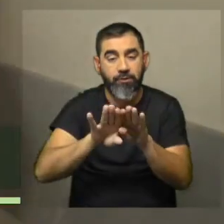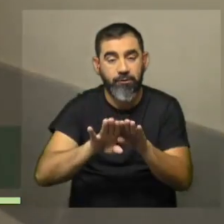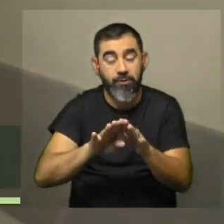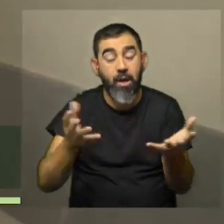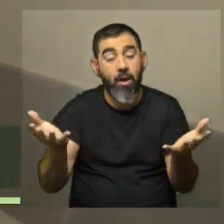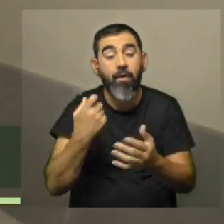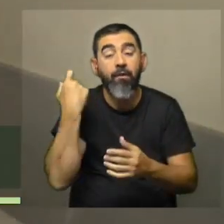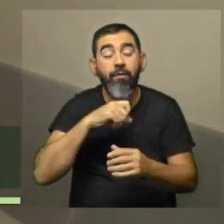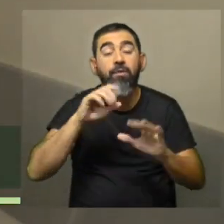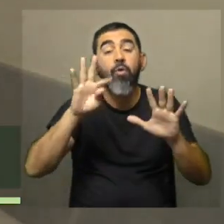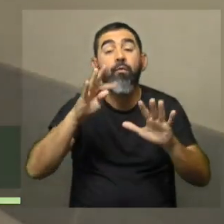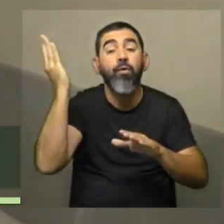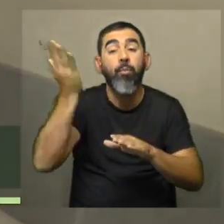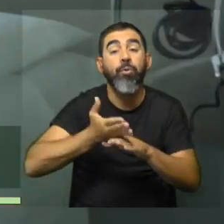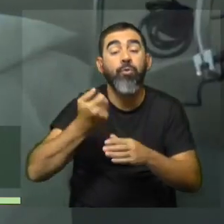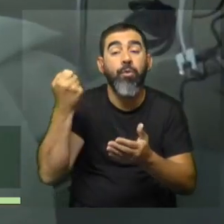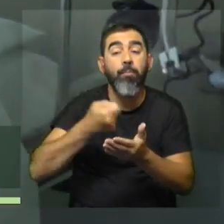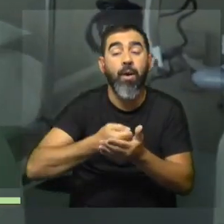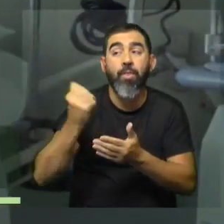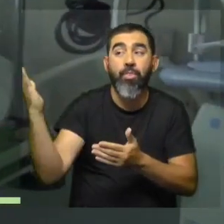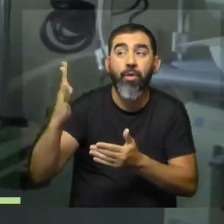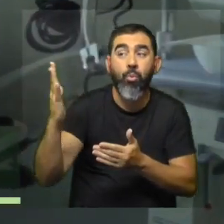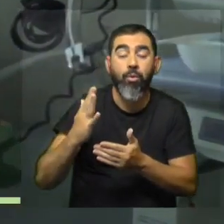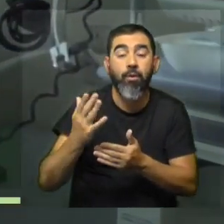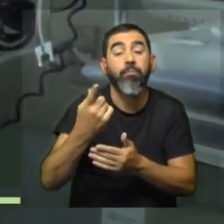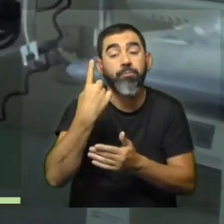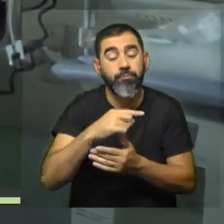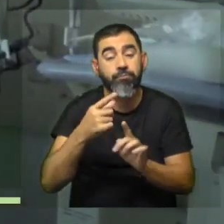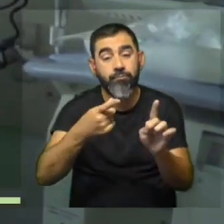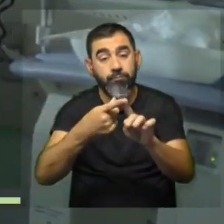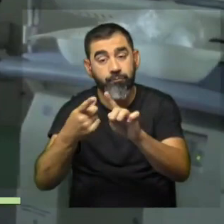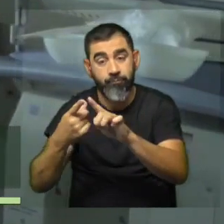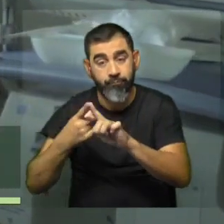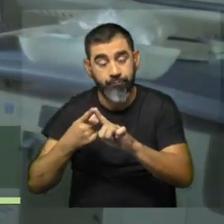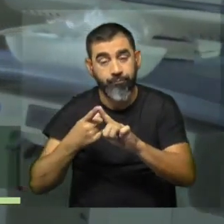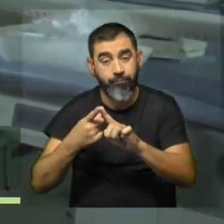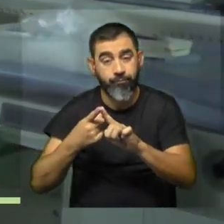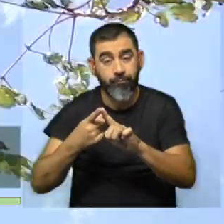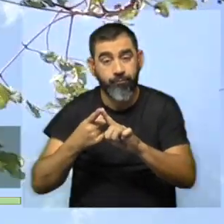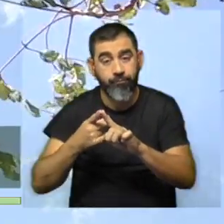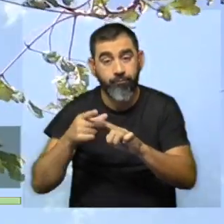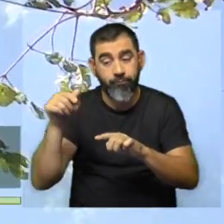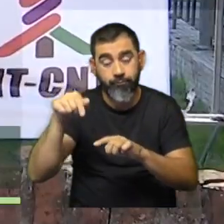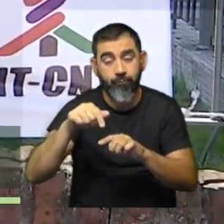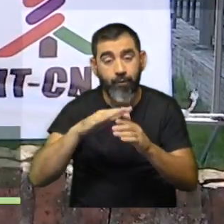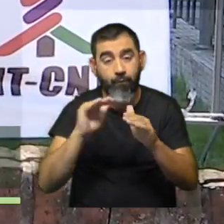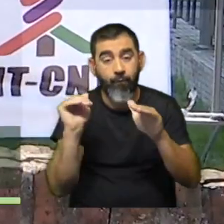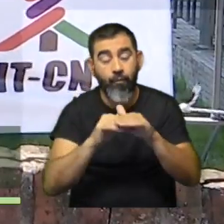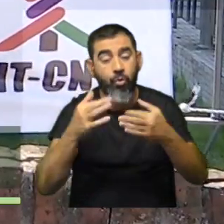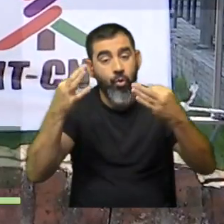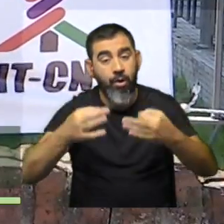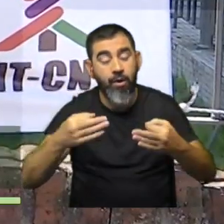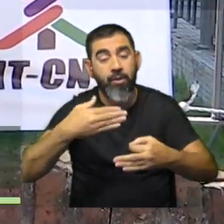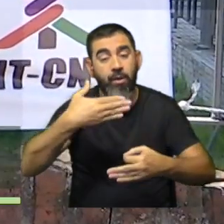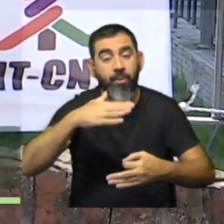Ahora resta el 90% de lo adeudado. Para eso habíamos acordado llevar todo esto al Fondo de Garantía del